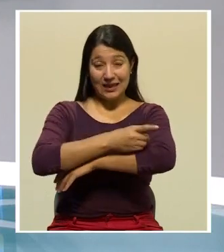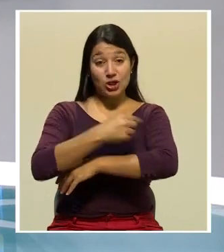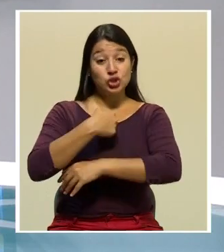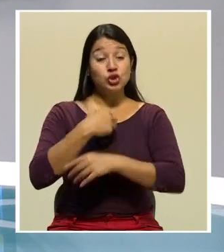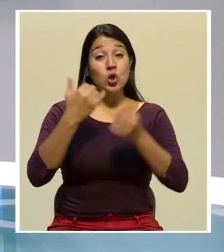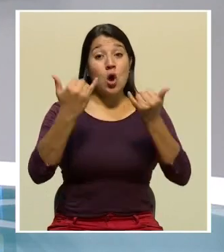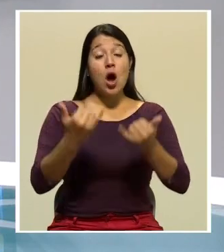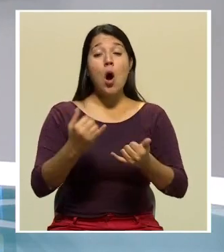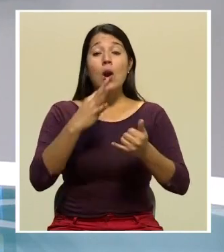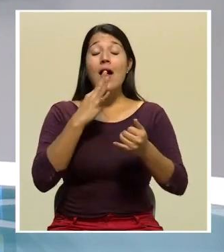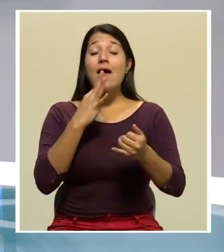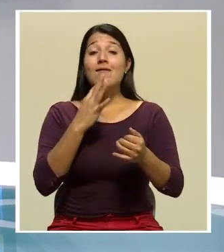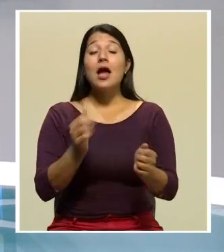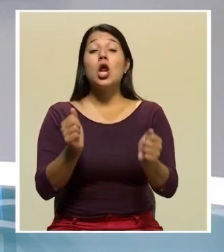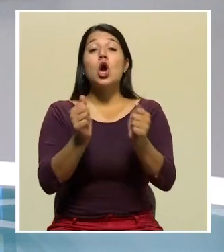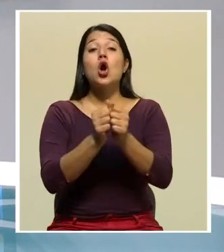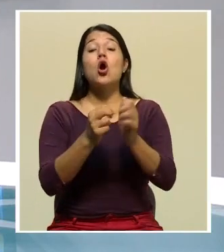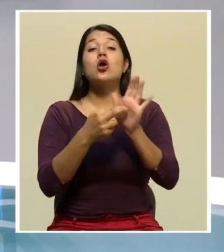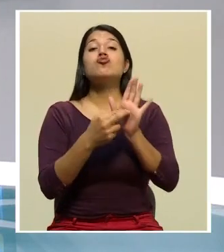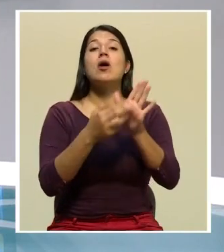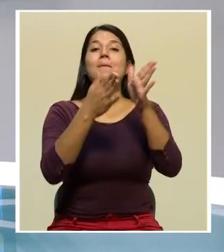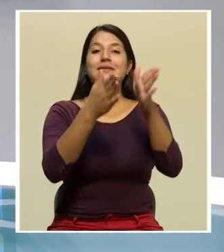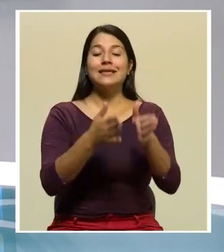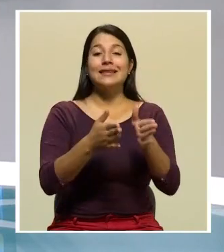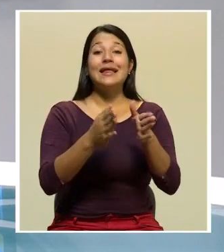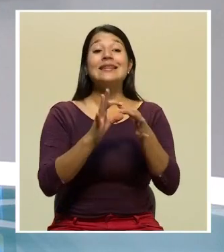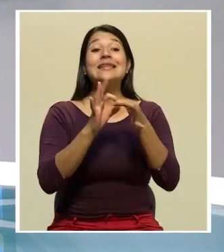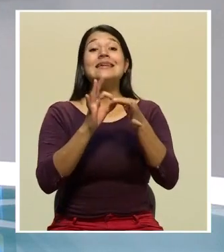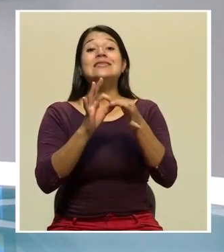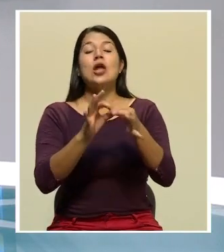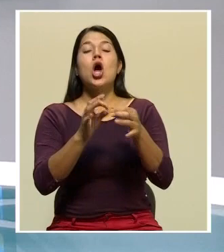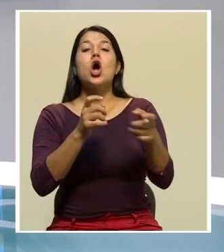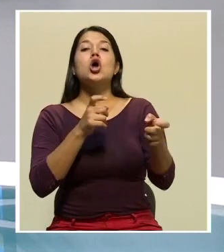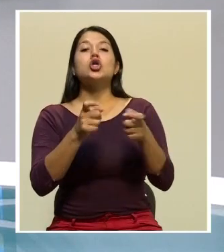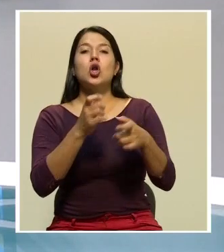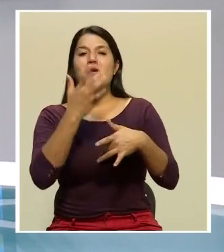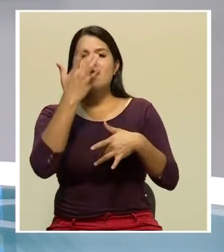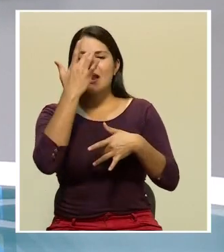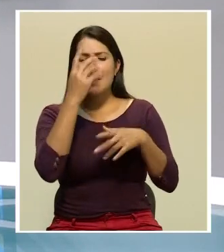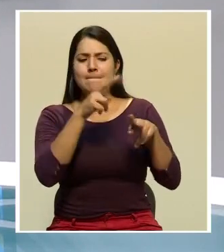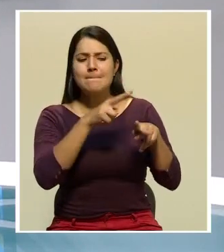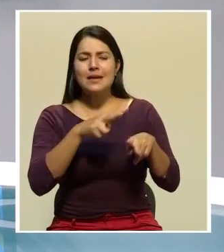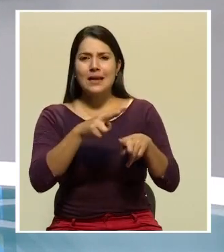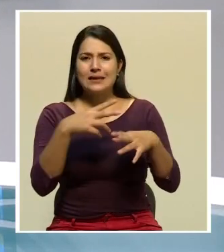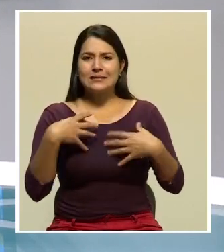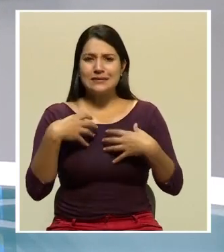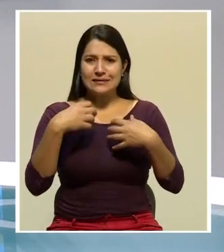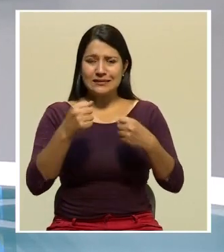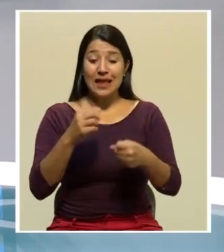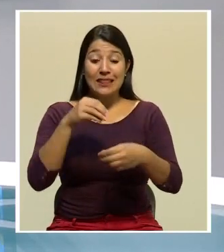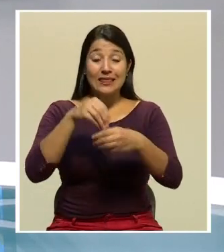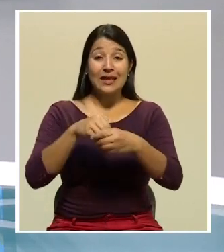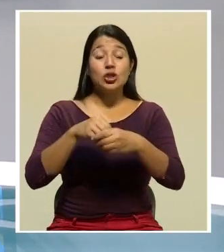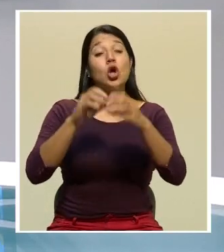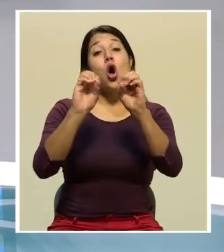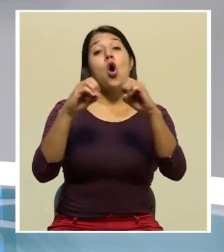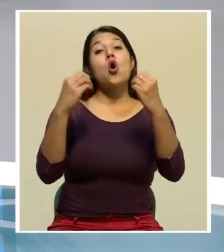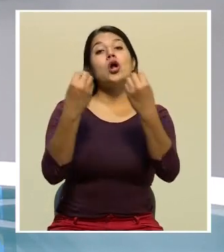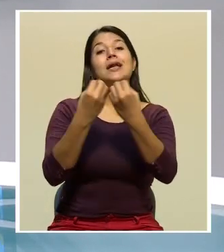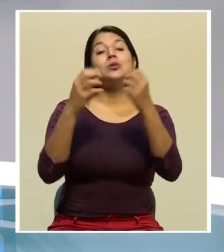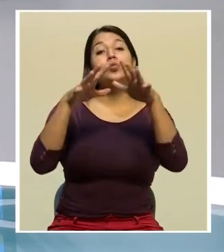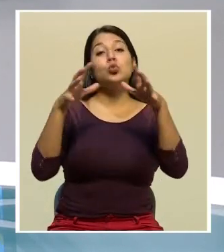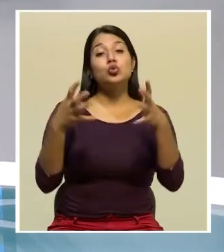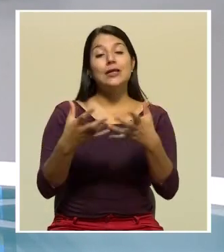ahora con el vocero para control de enfermedades y vigilancia de la salud de la Organización Mundial de la Salud,